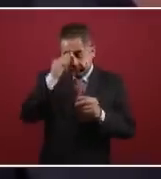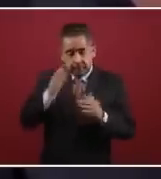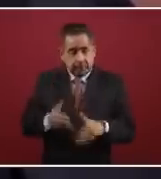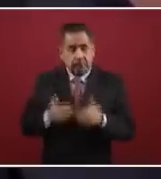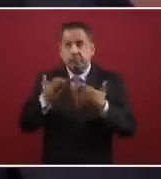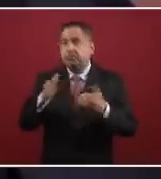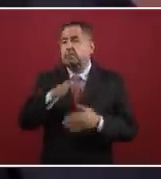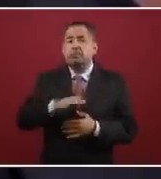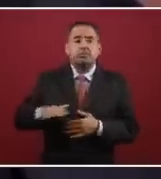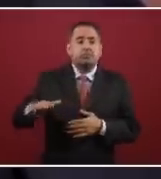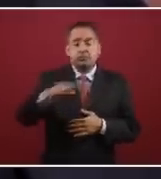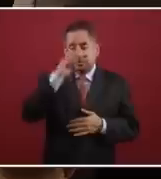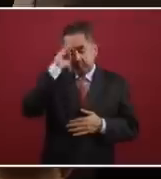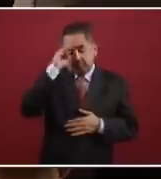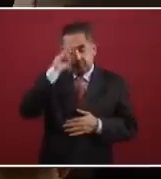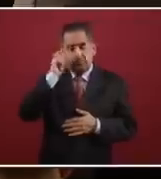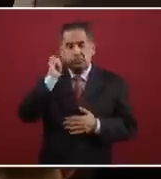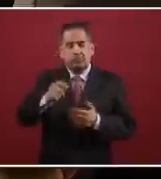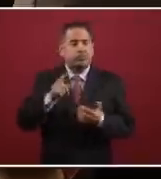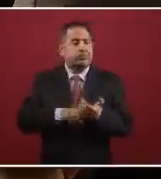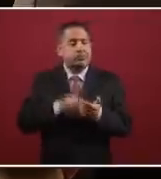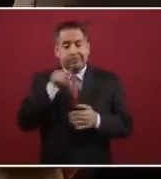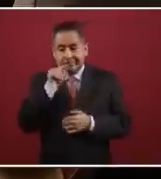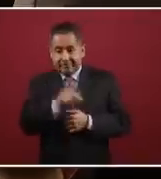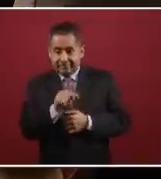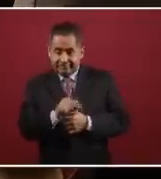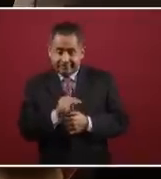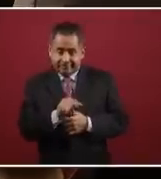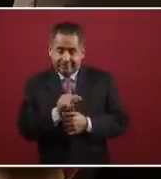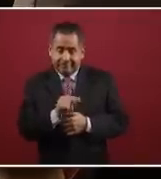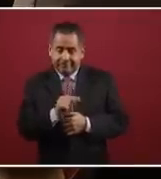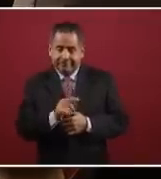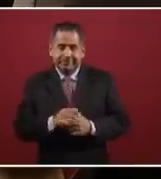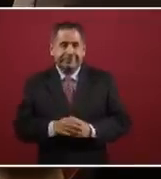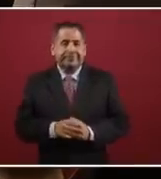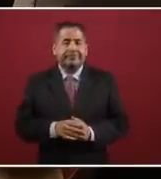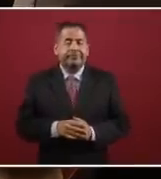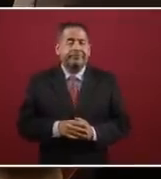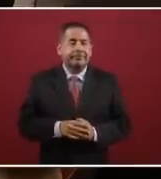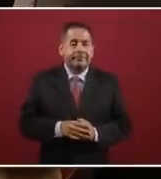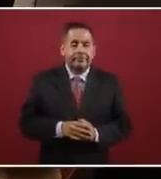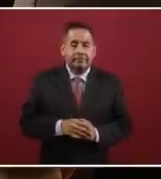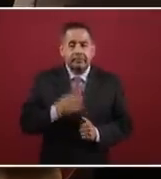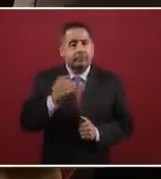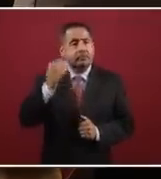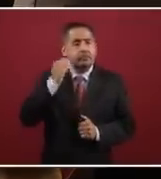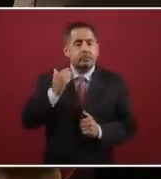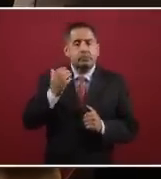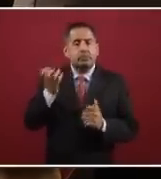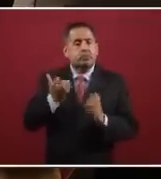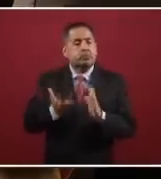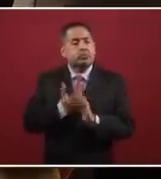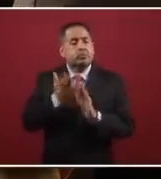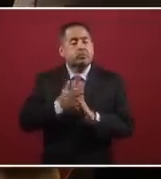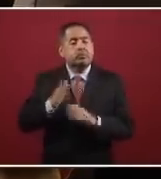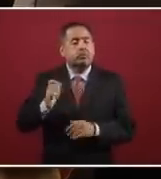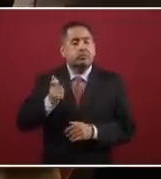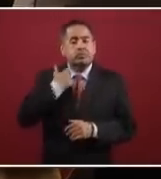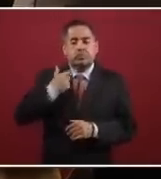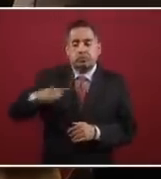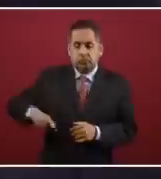todos. Es una obra que se hizo en los gobiernos